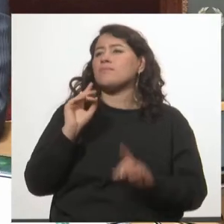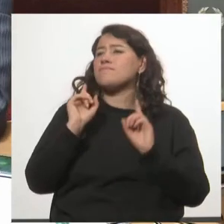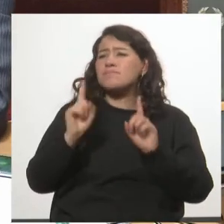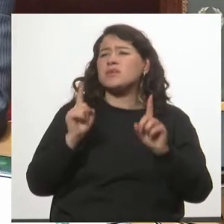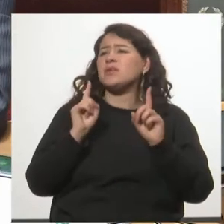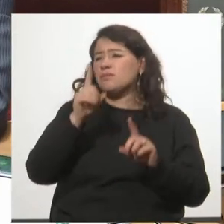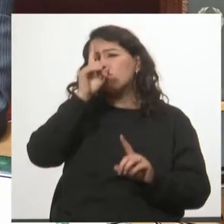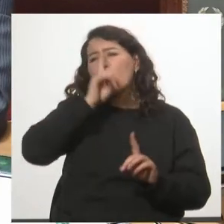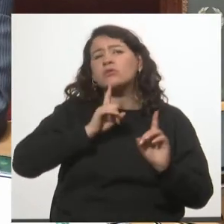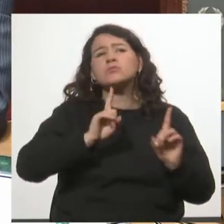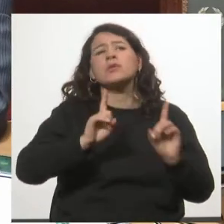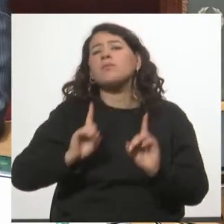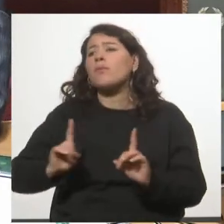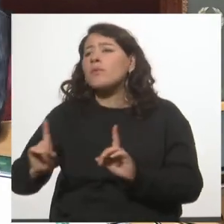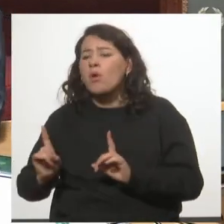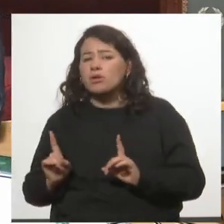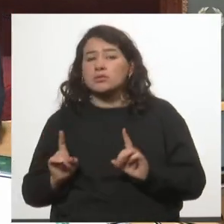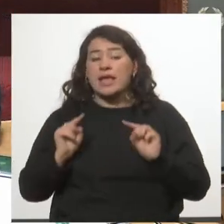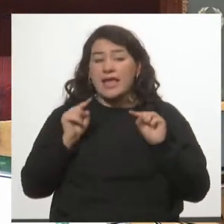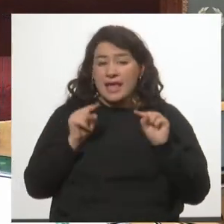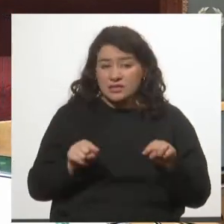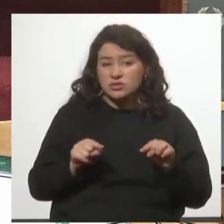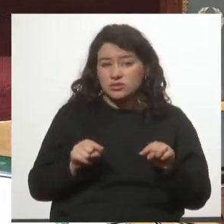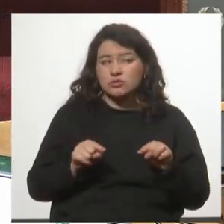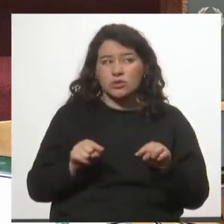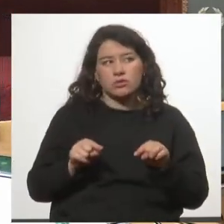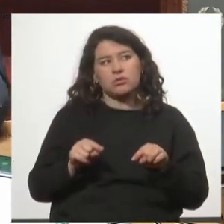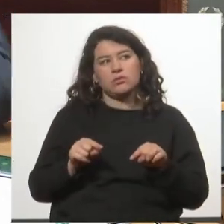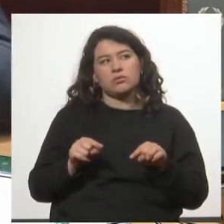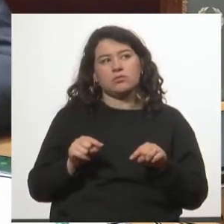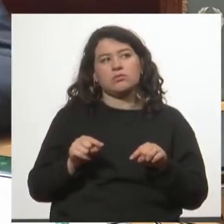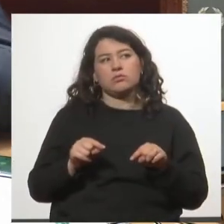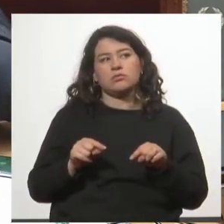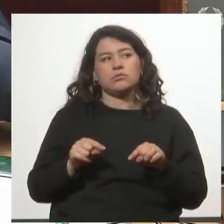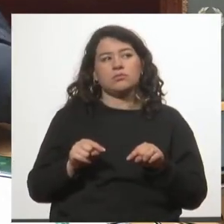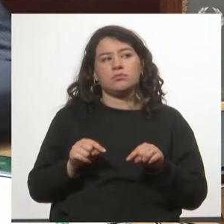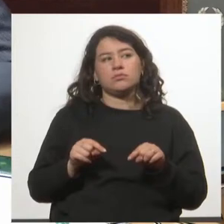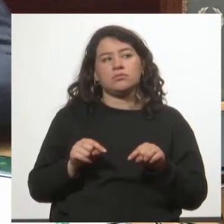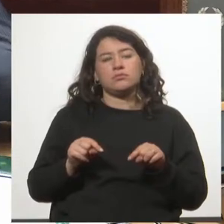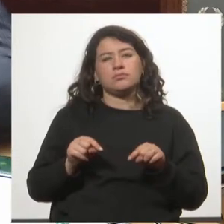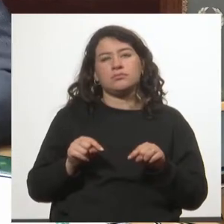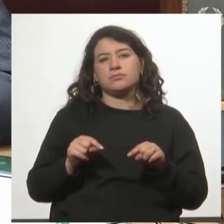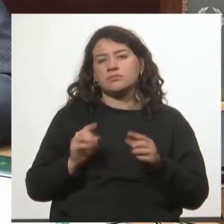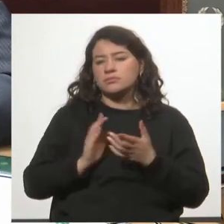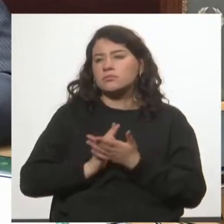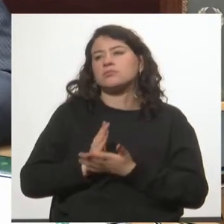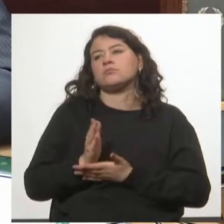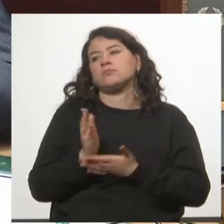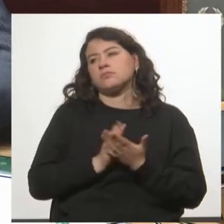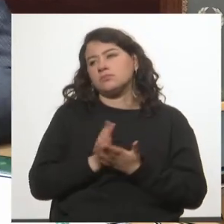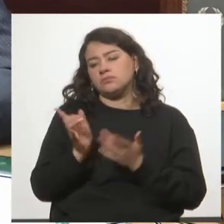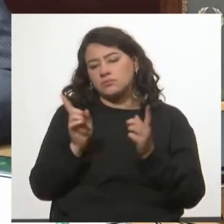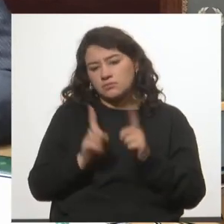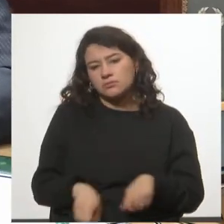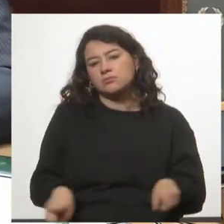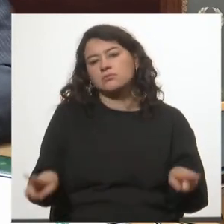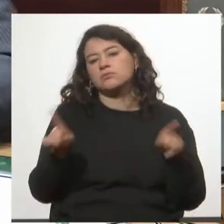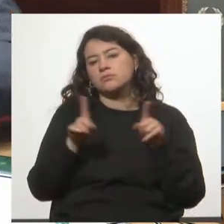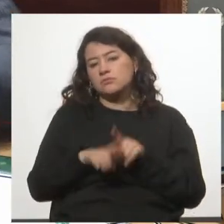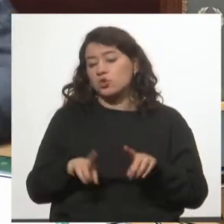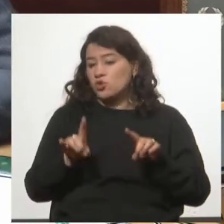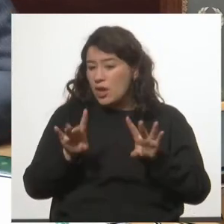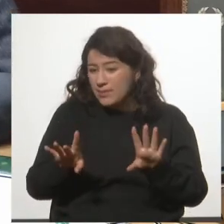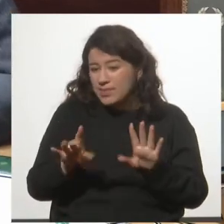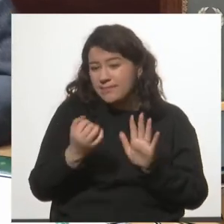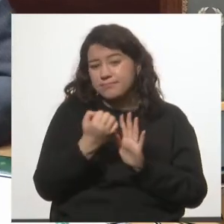mismo y eso fue lo que pasó porque constantemente se quiso no solamente